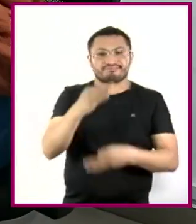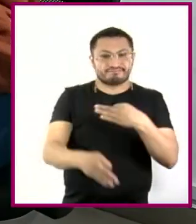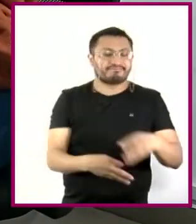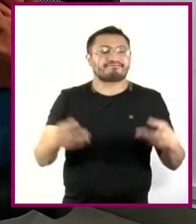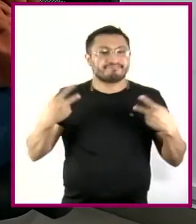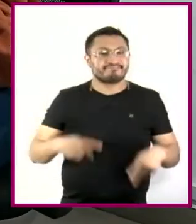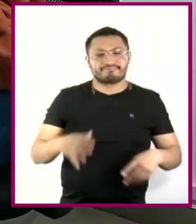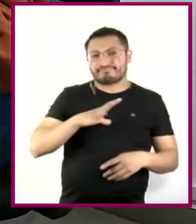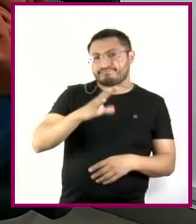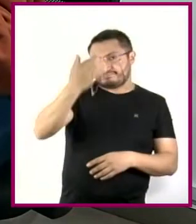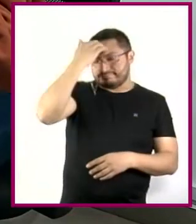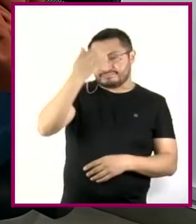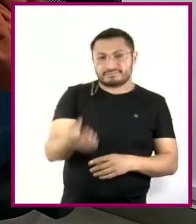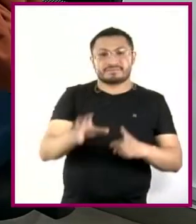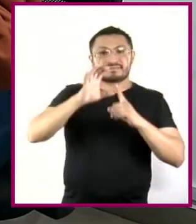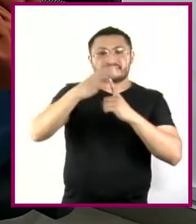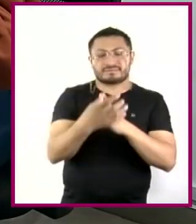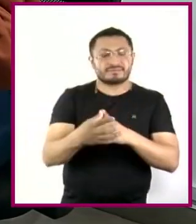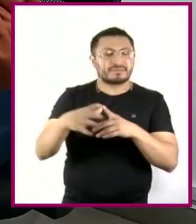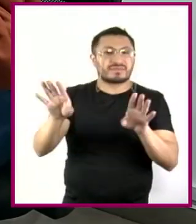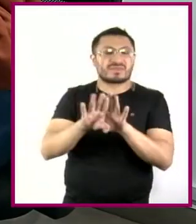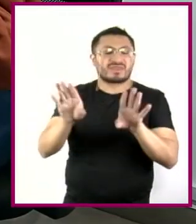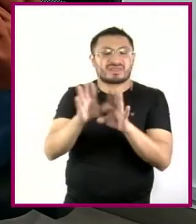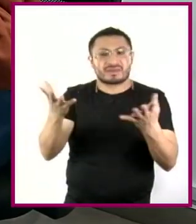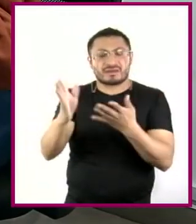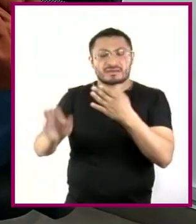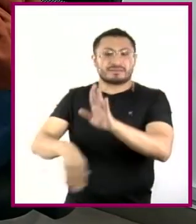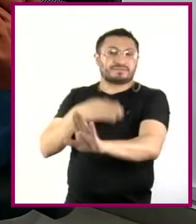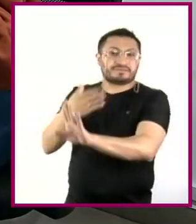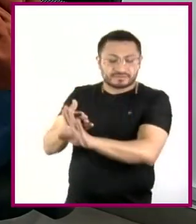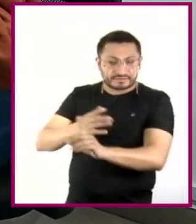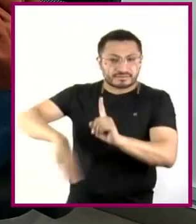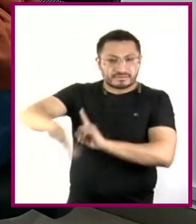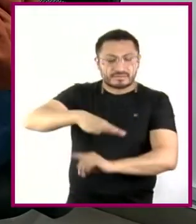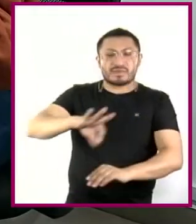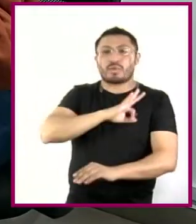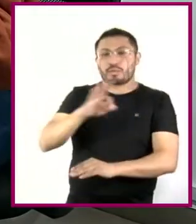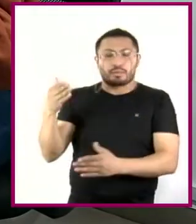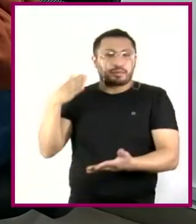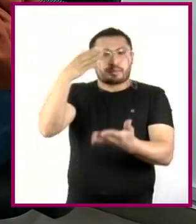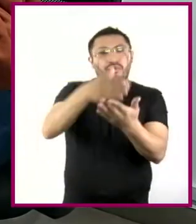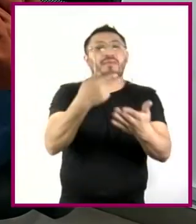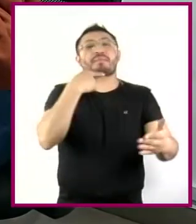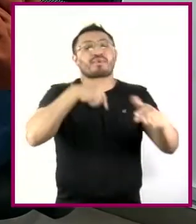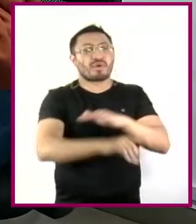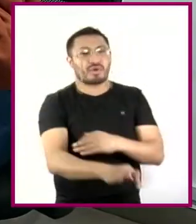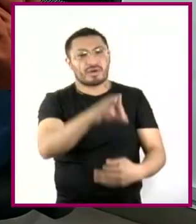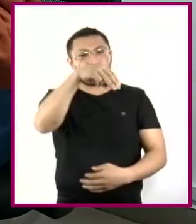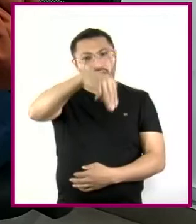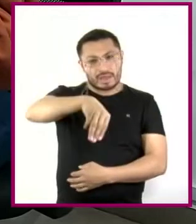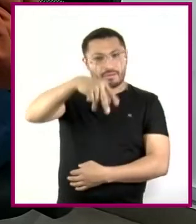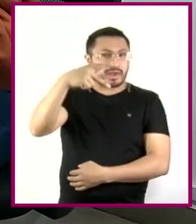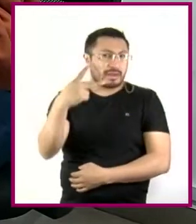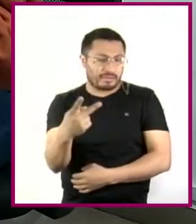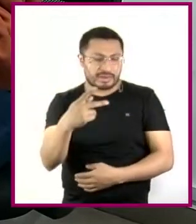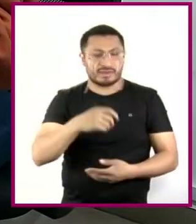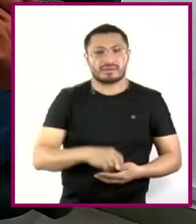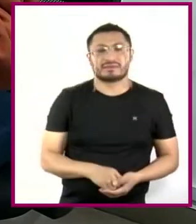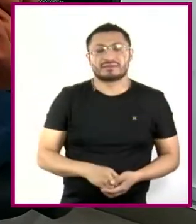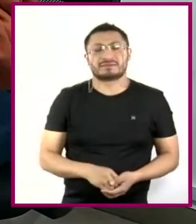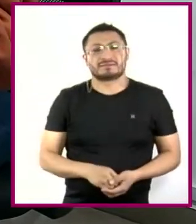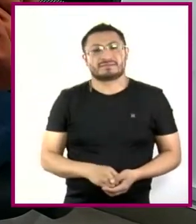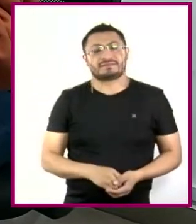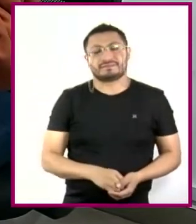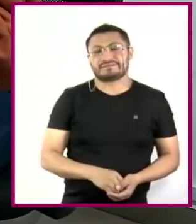tenga conocimiento de la comisión de un delito contra el ambiente podrá denunciarlo directamente ante el Ministerio Público.